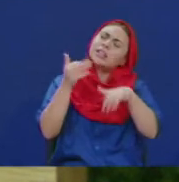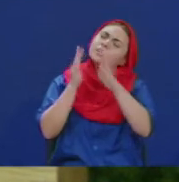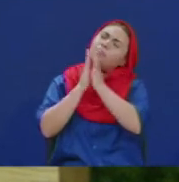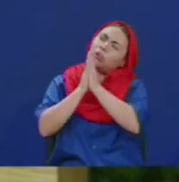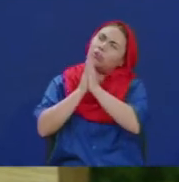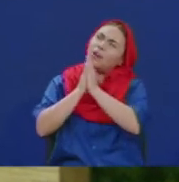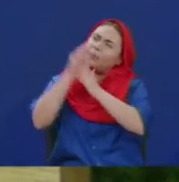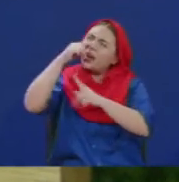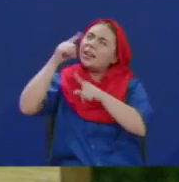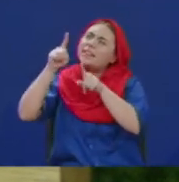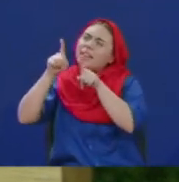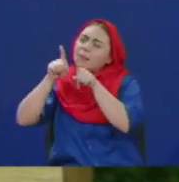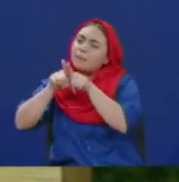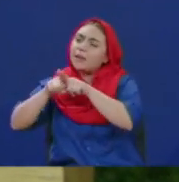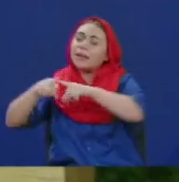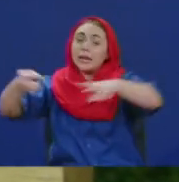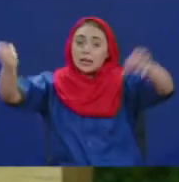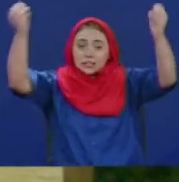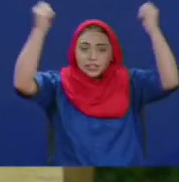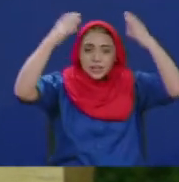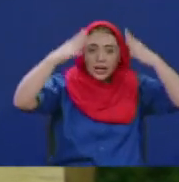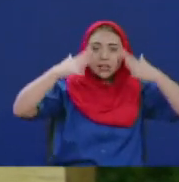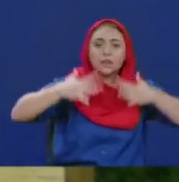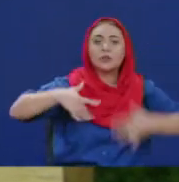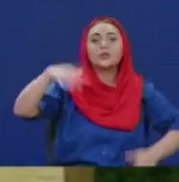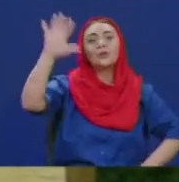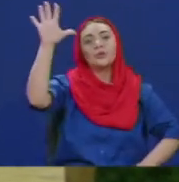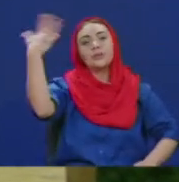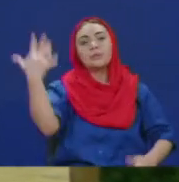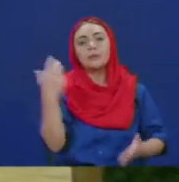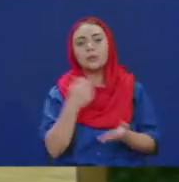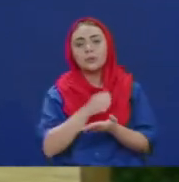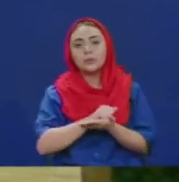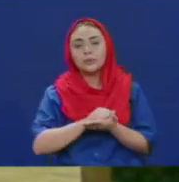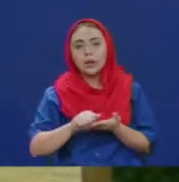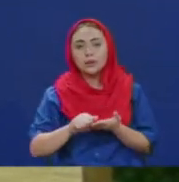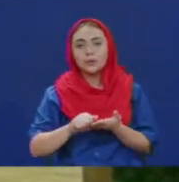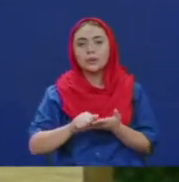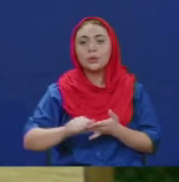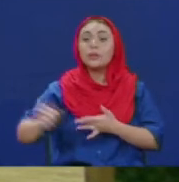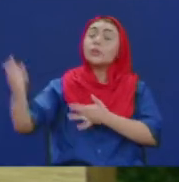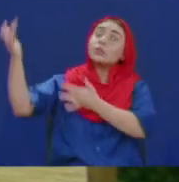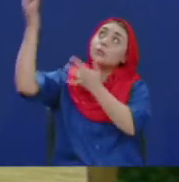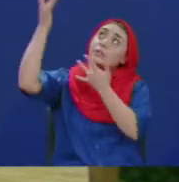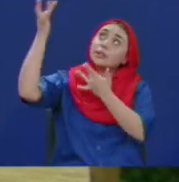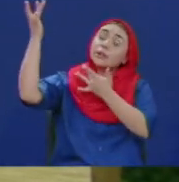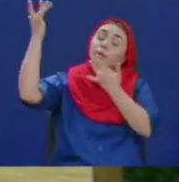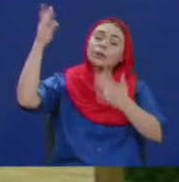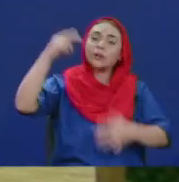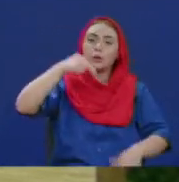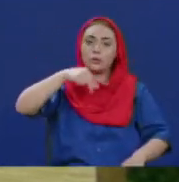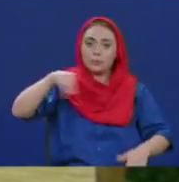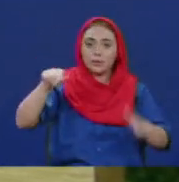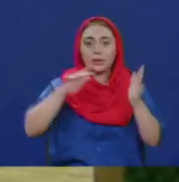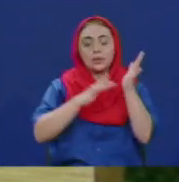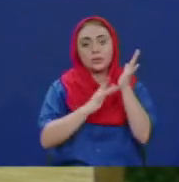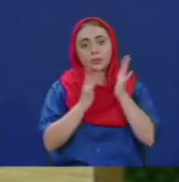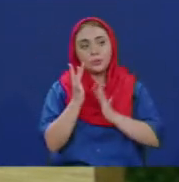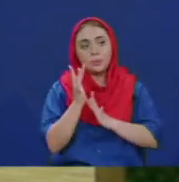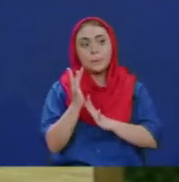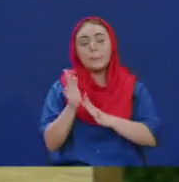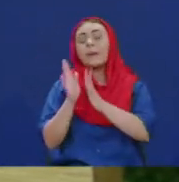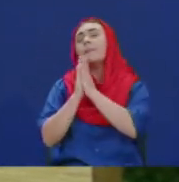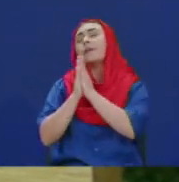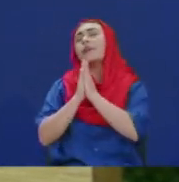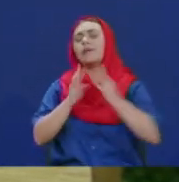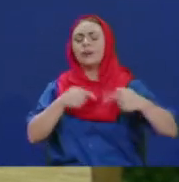nosotros esa unción, ese rocío, esa palabra, esa misericordia, en el nombre de Jesús. Limpia, Señor, nuestro